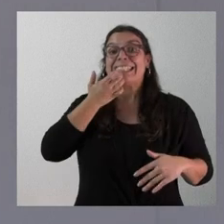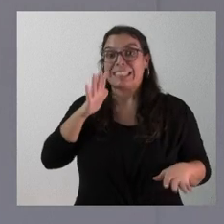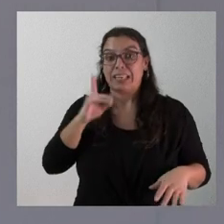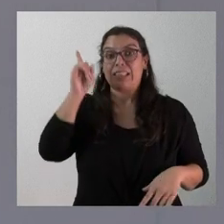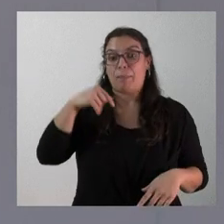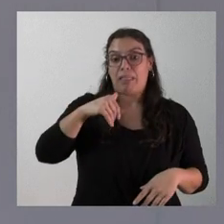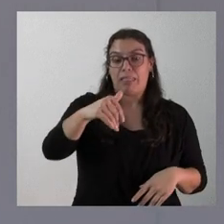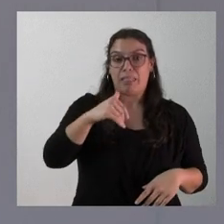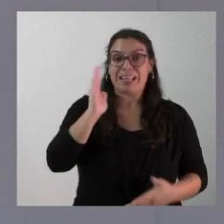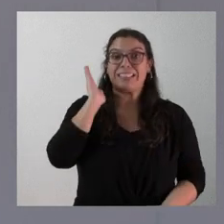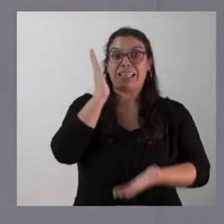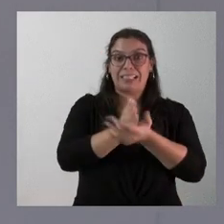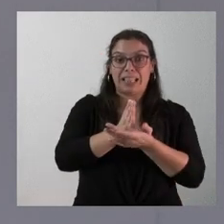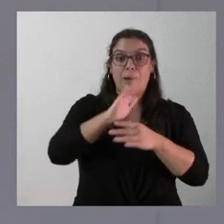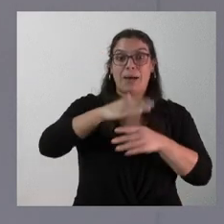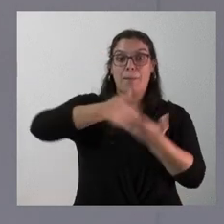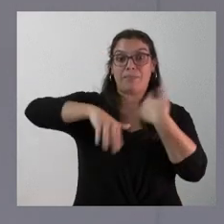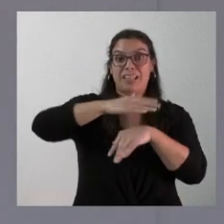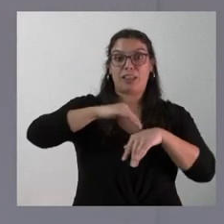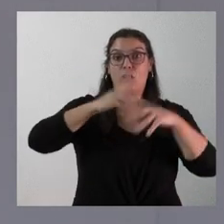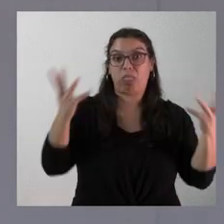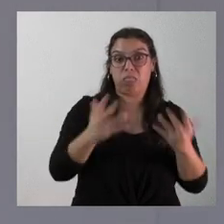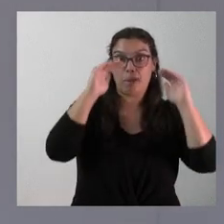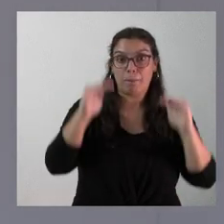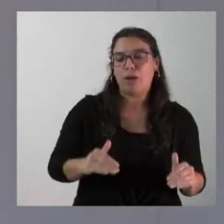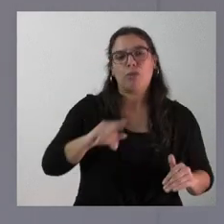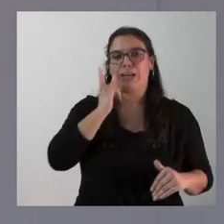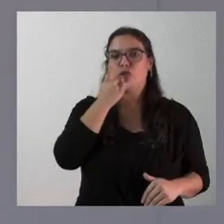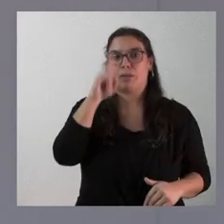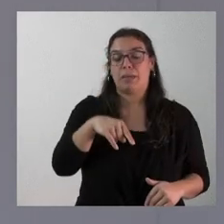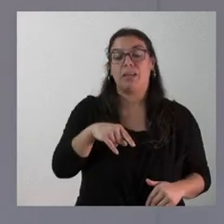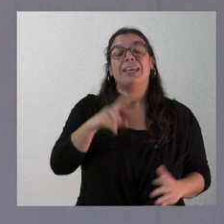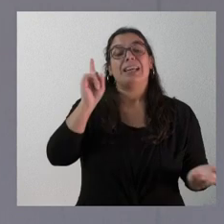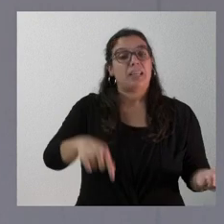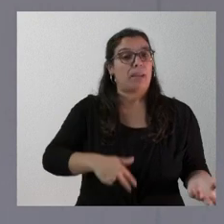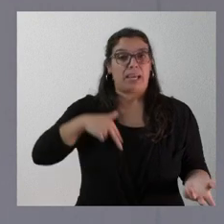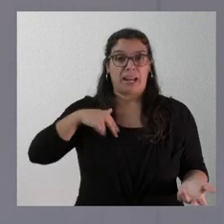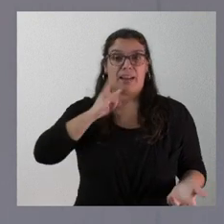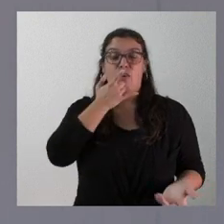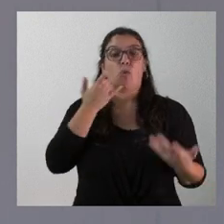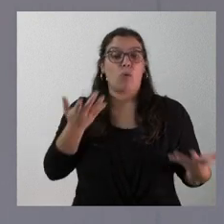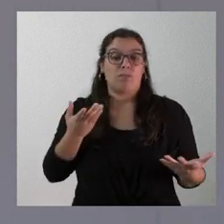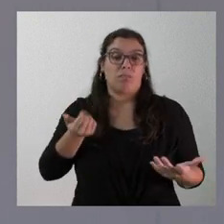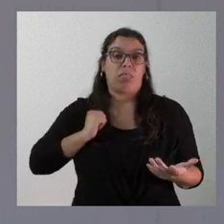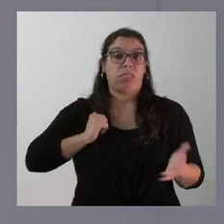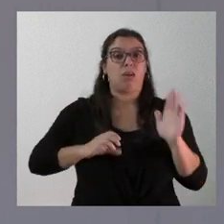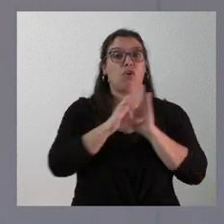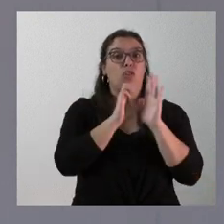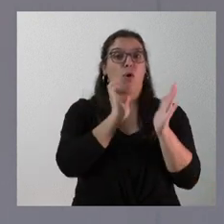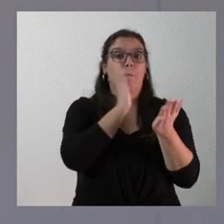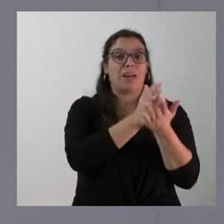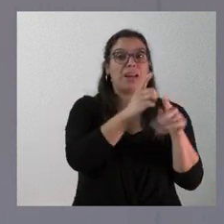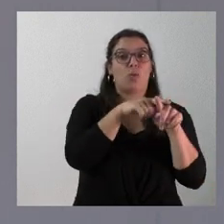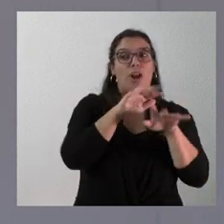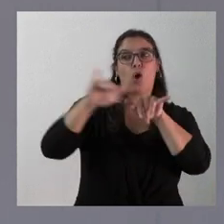las sentencias por malversación y sobre todo con carácter general es un error utilizar el código penal como pago de